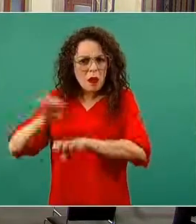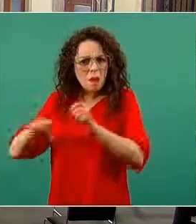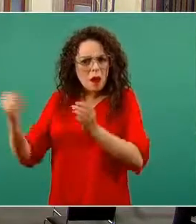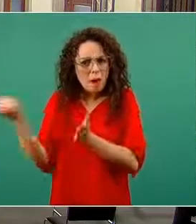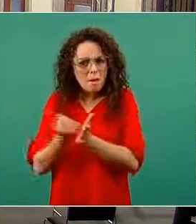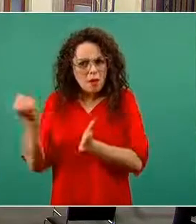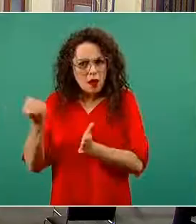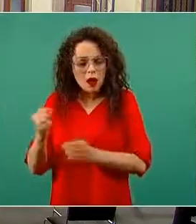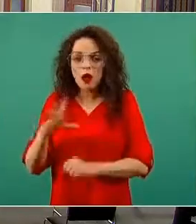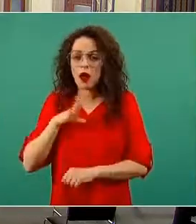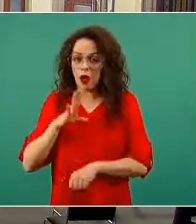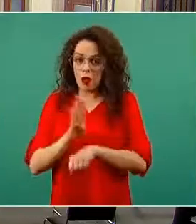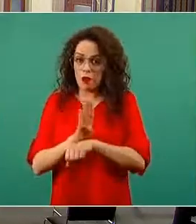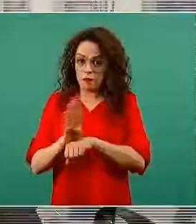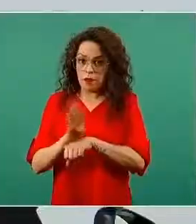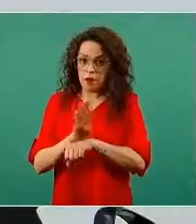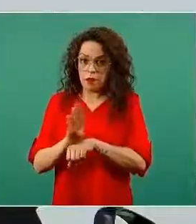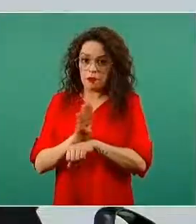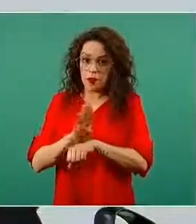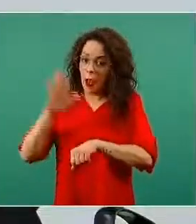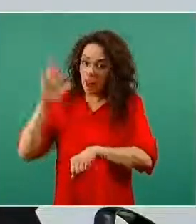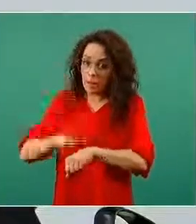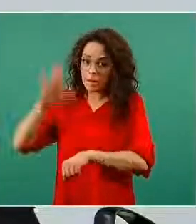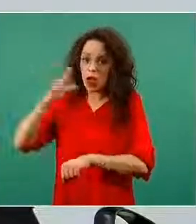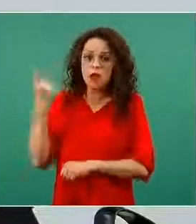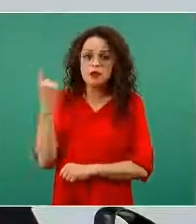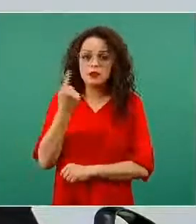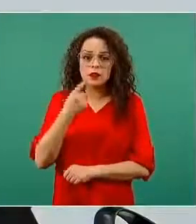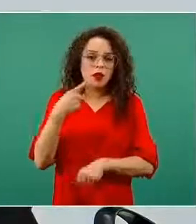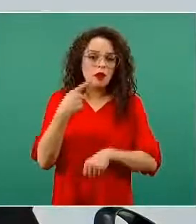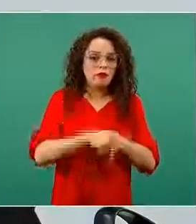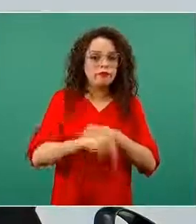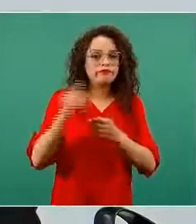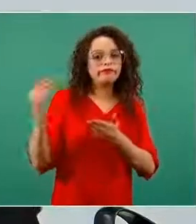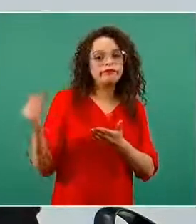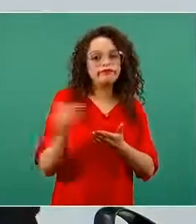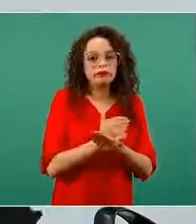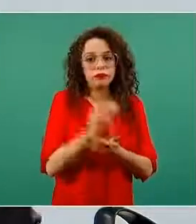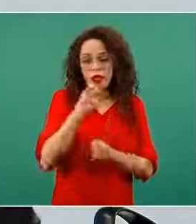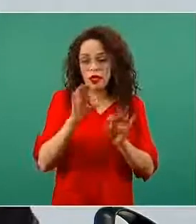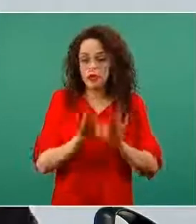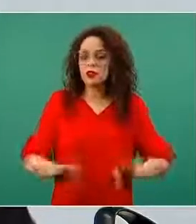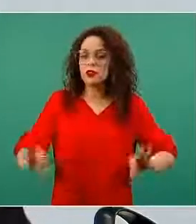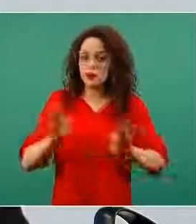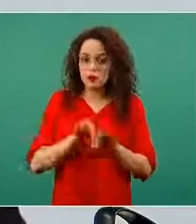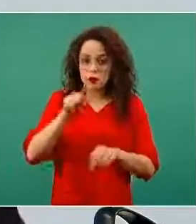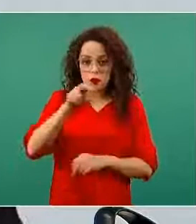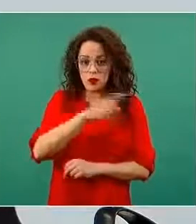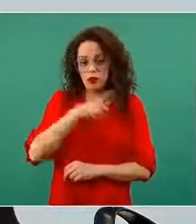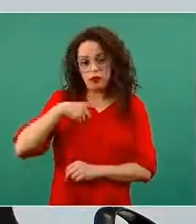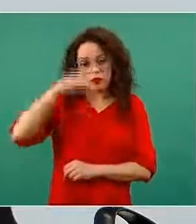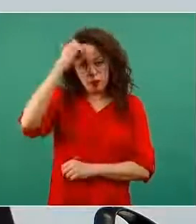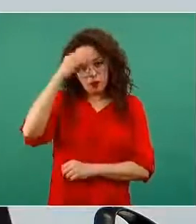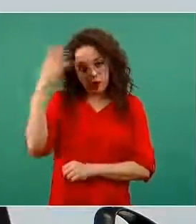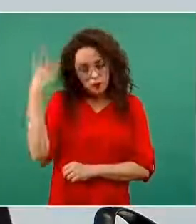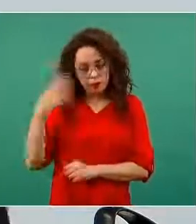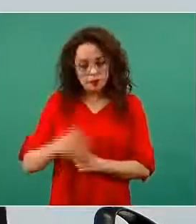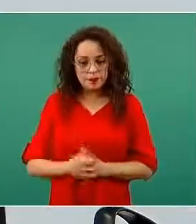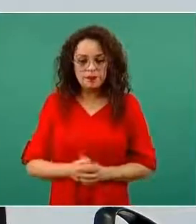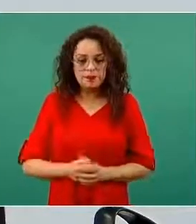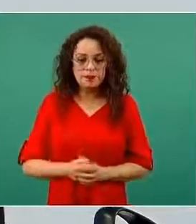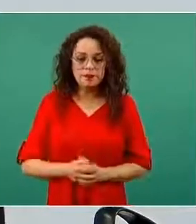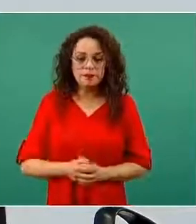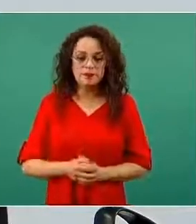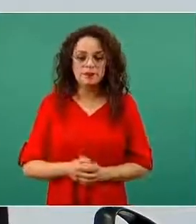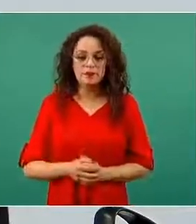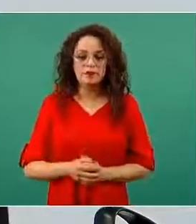tienen beneficios que superan a los riesgos. Eso es muy importante recalcar. Es cierto que de acuerdo a los ensayos y a